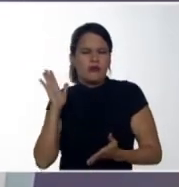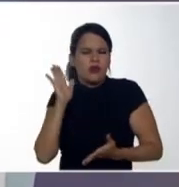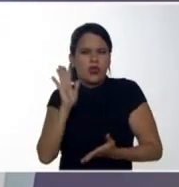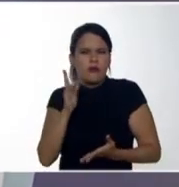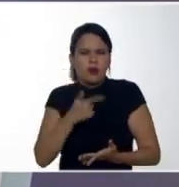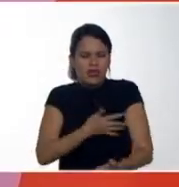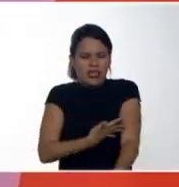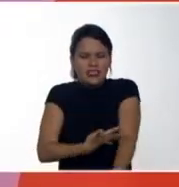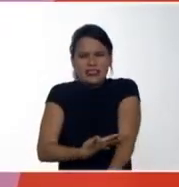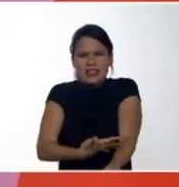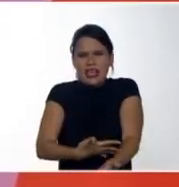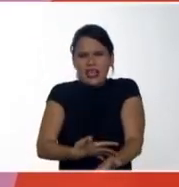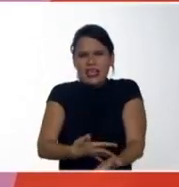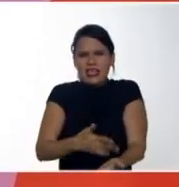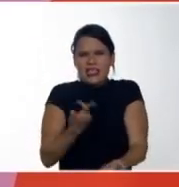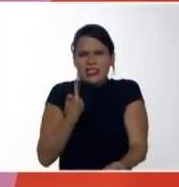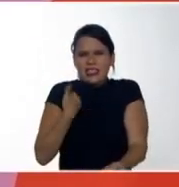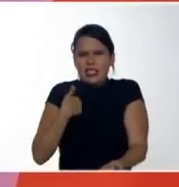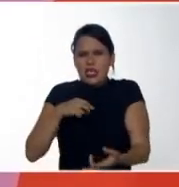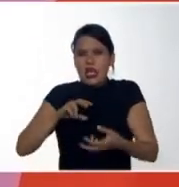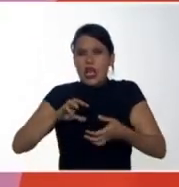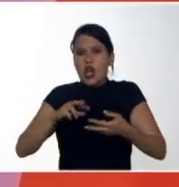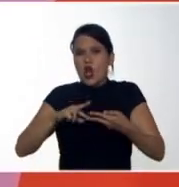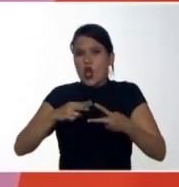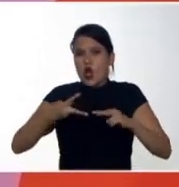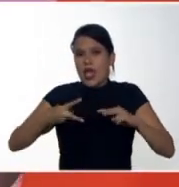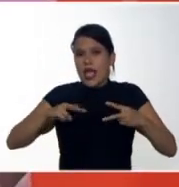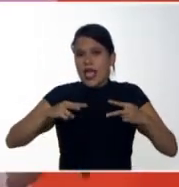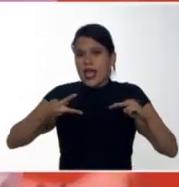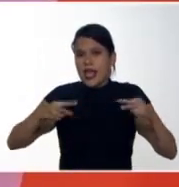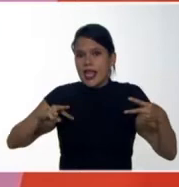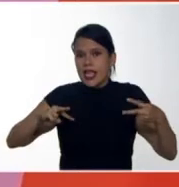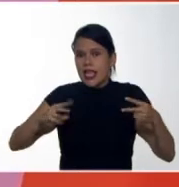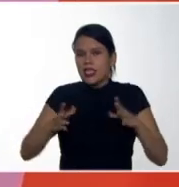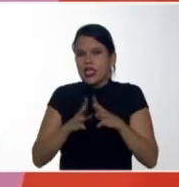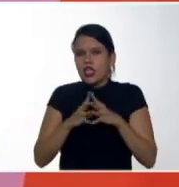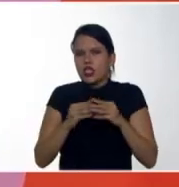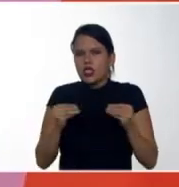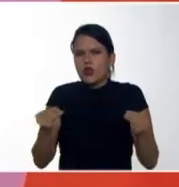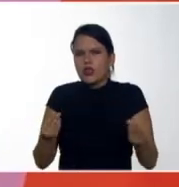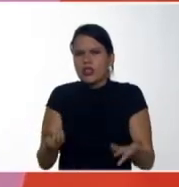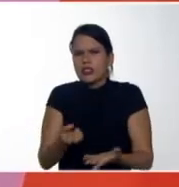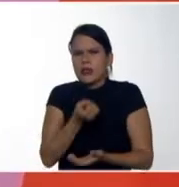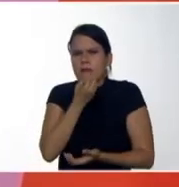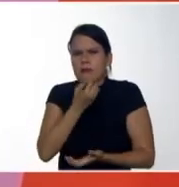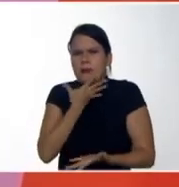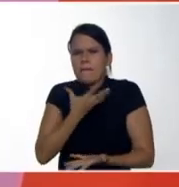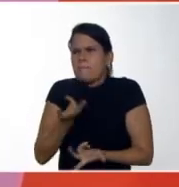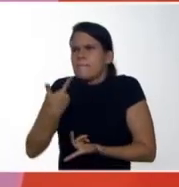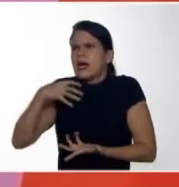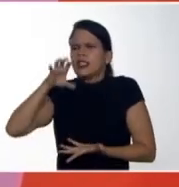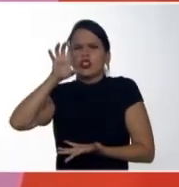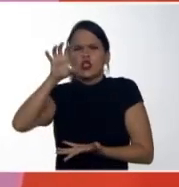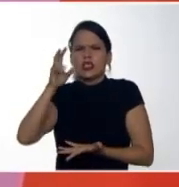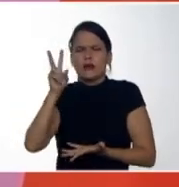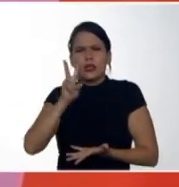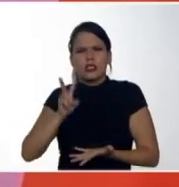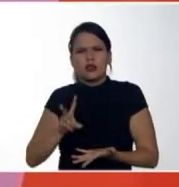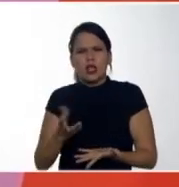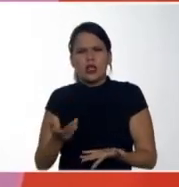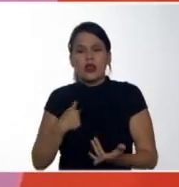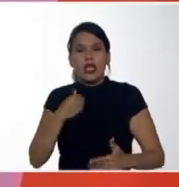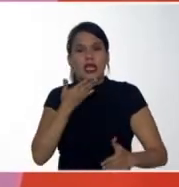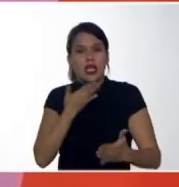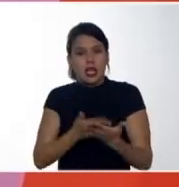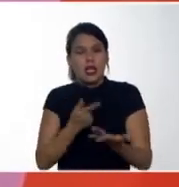nuestra sangre corren los genes de todos esos maravillosos patriotas venezolanos que